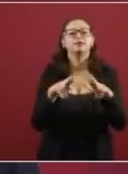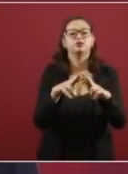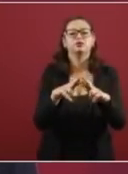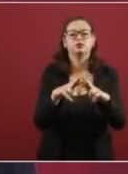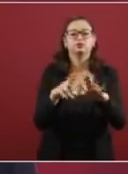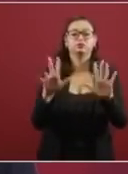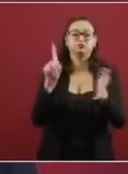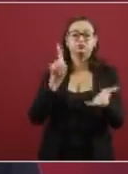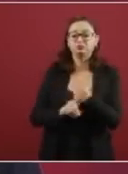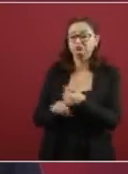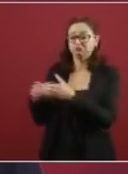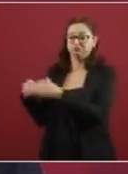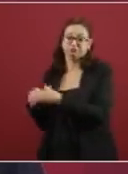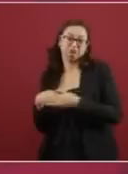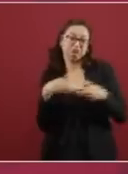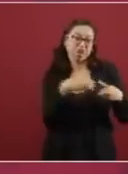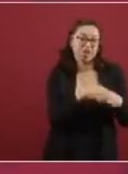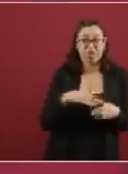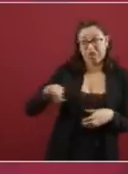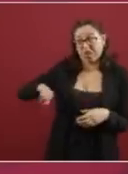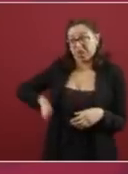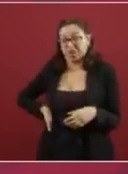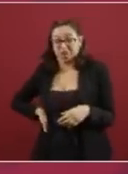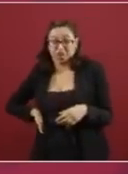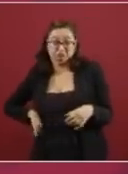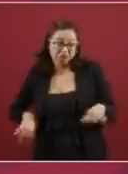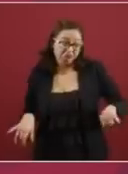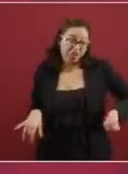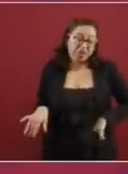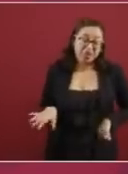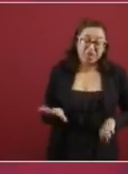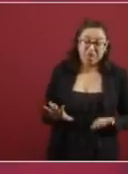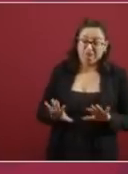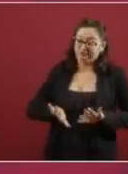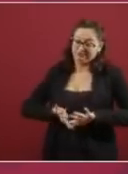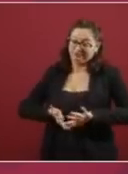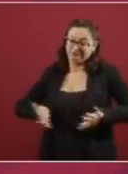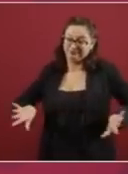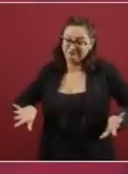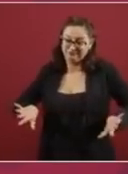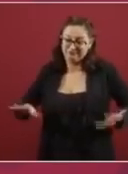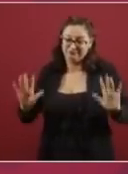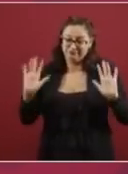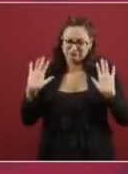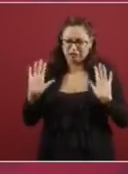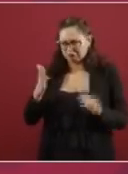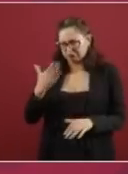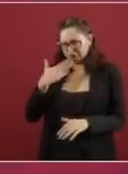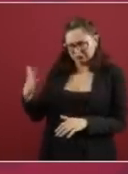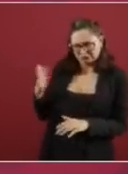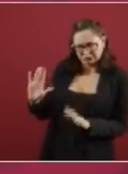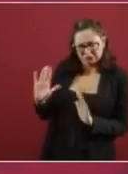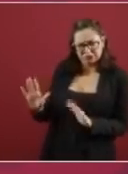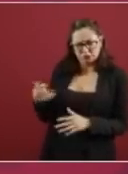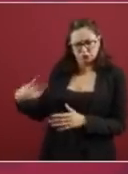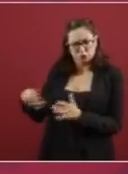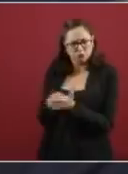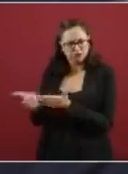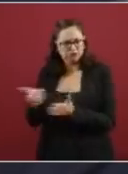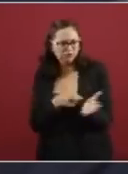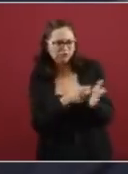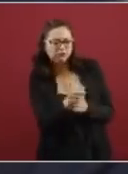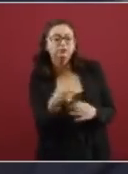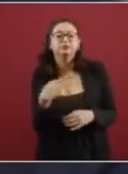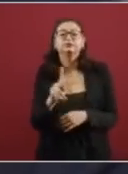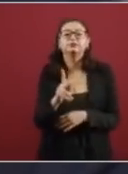haber intereses de las direcciones, además legítimos, pero yo